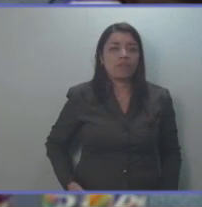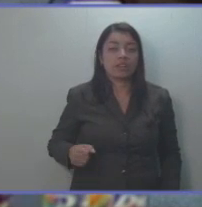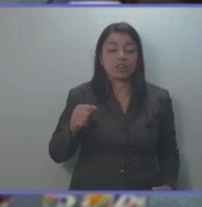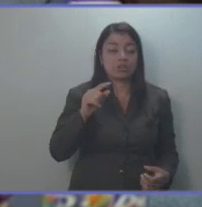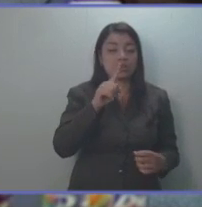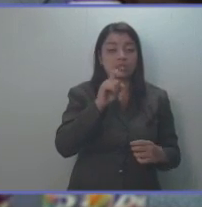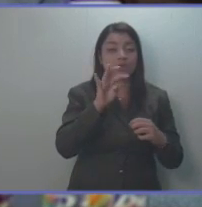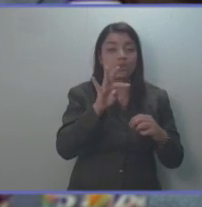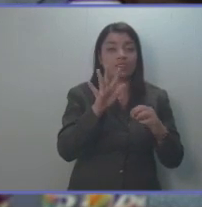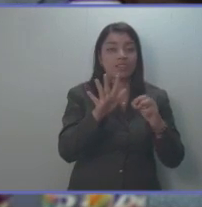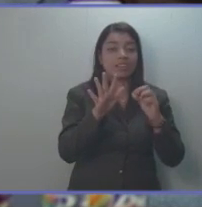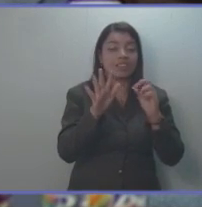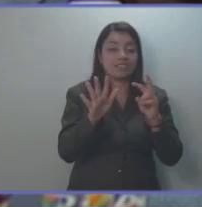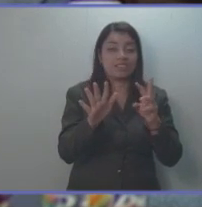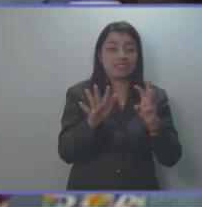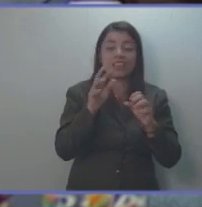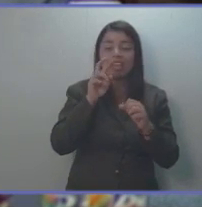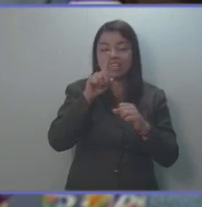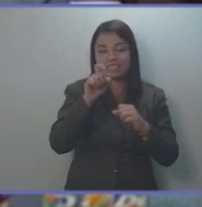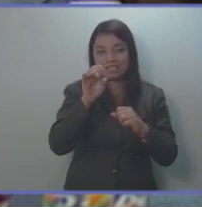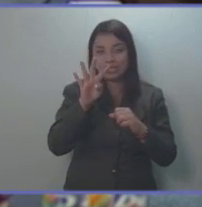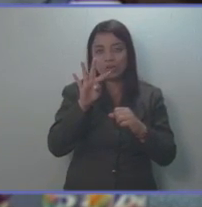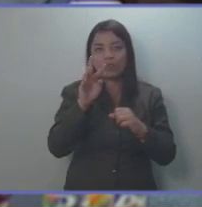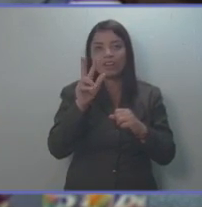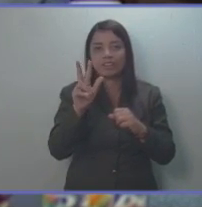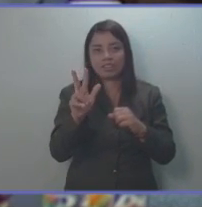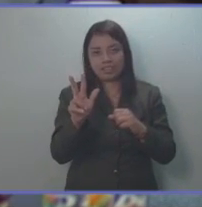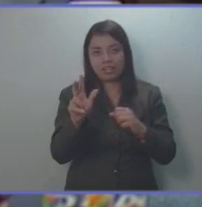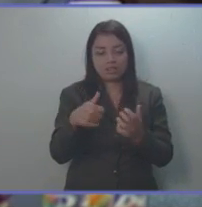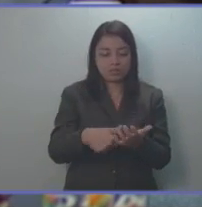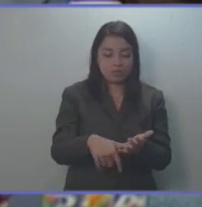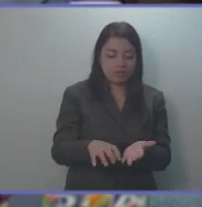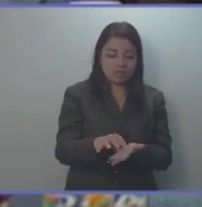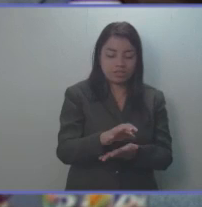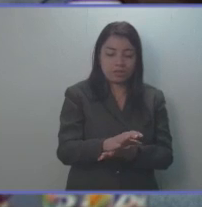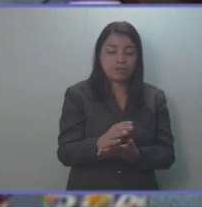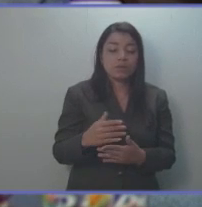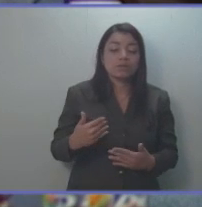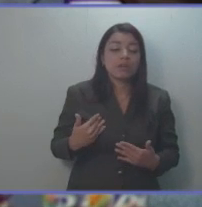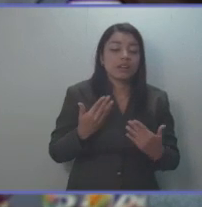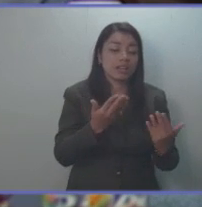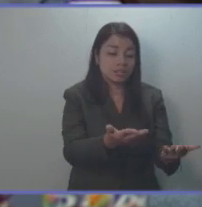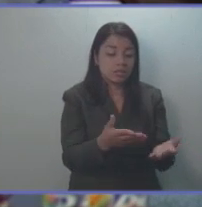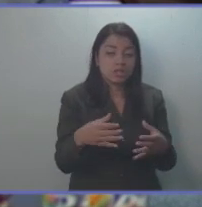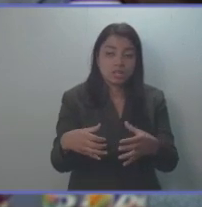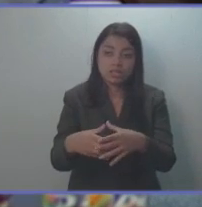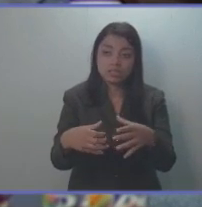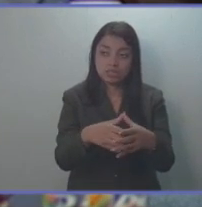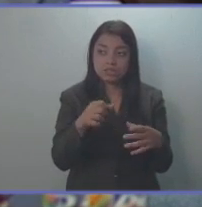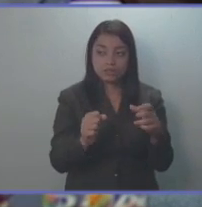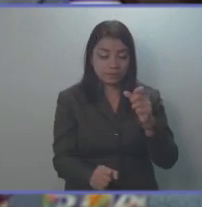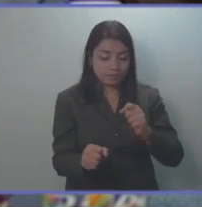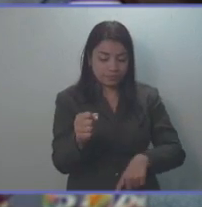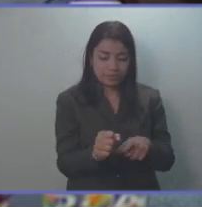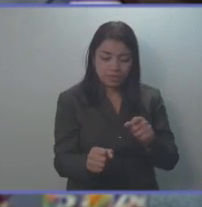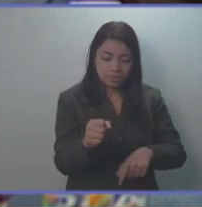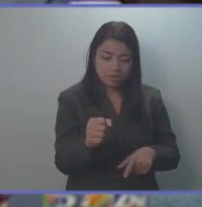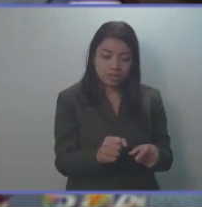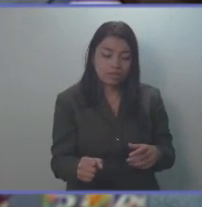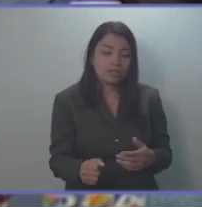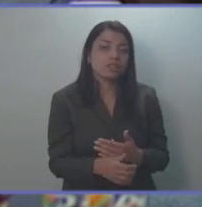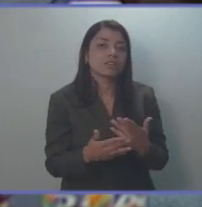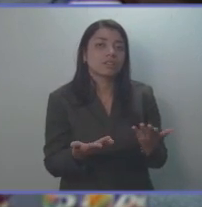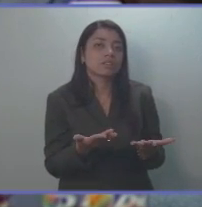roja, para que le llegara una ayuda a este sector tan dañado, tan golpeado por